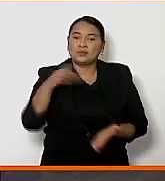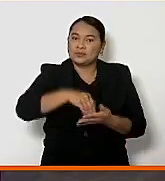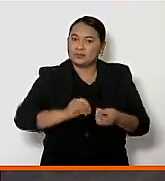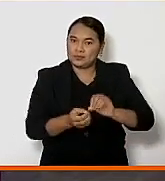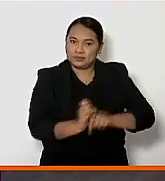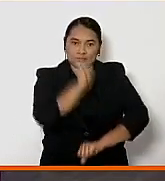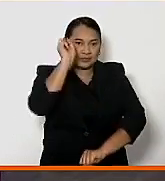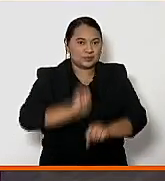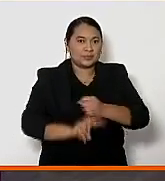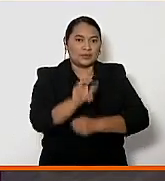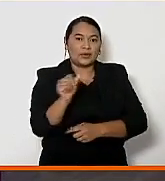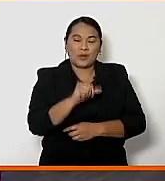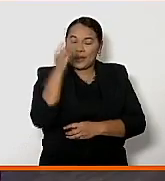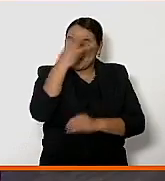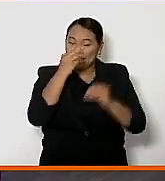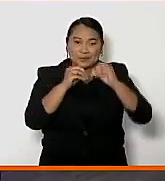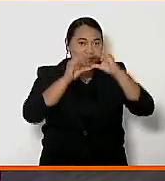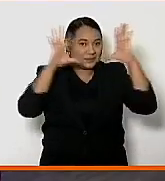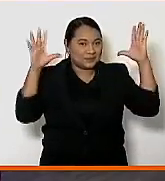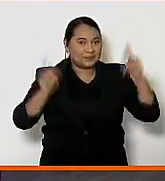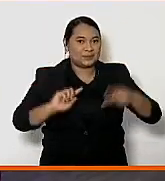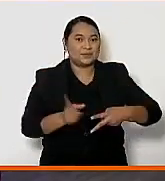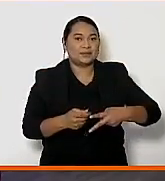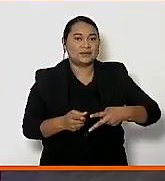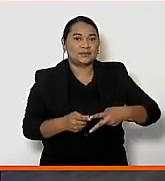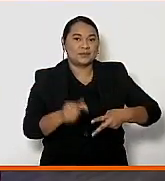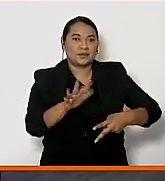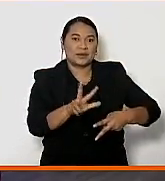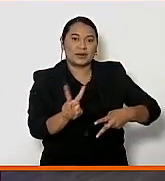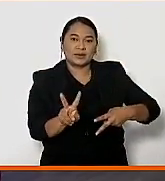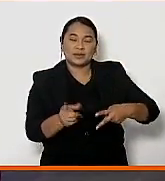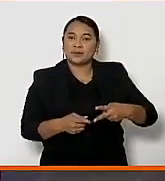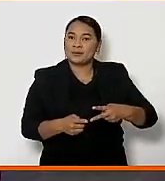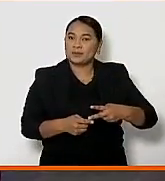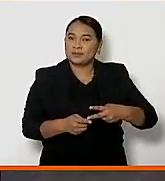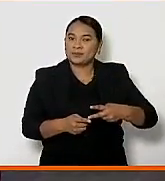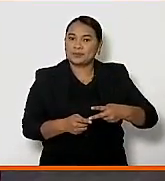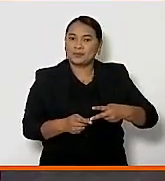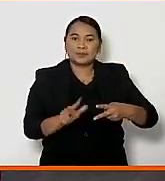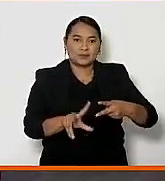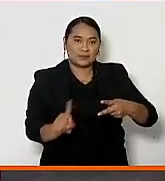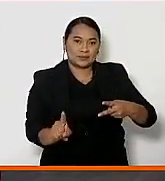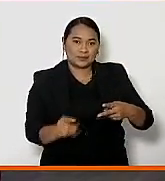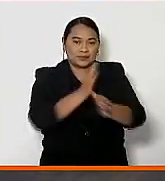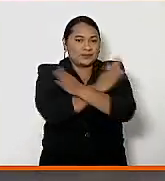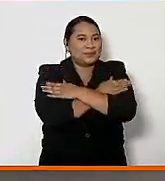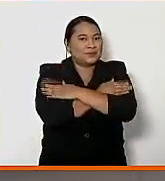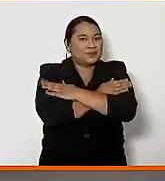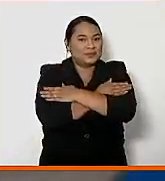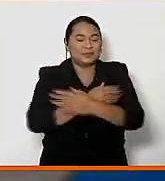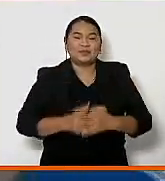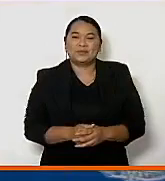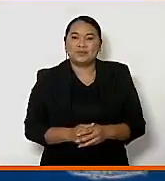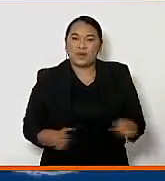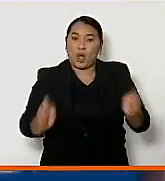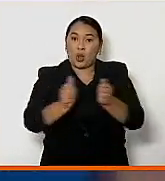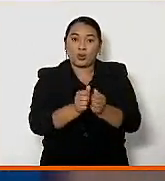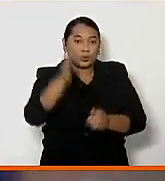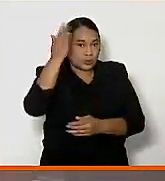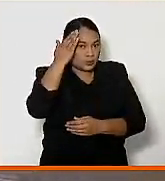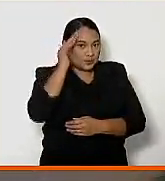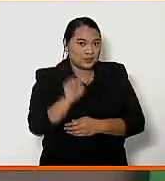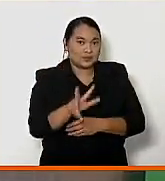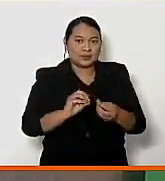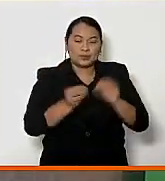premiados en esta hermosa mañana son posición 152 posición 2 31 Muchas felicidades Acompáñame a conocer